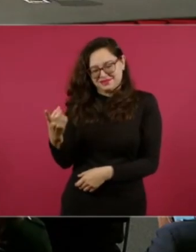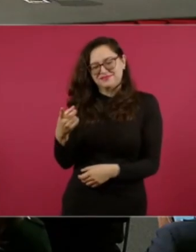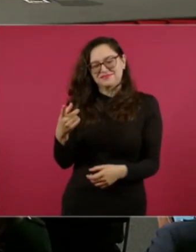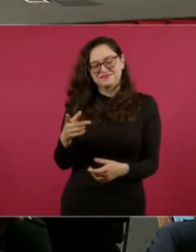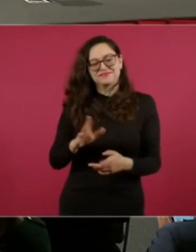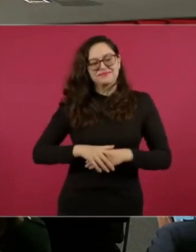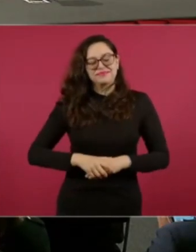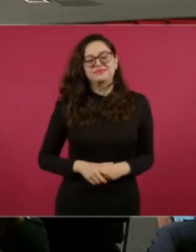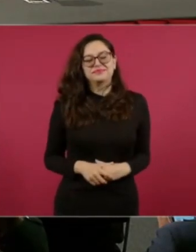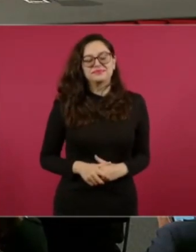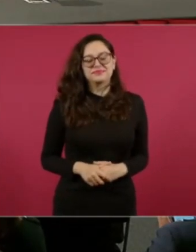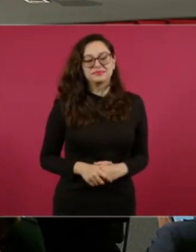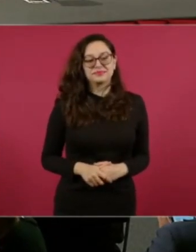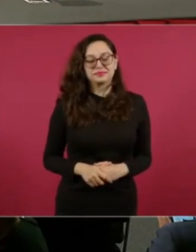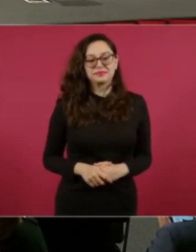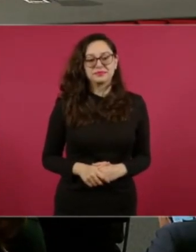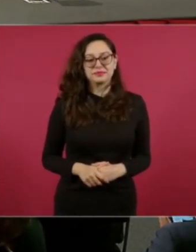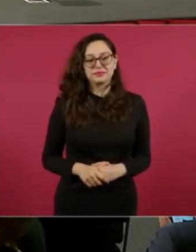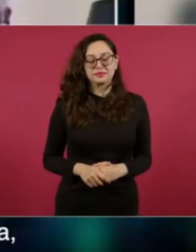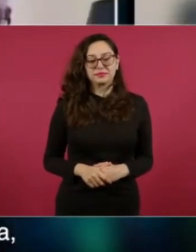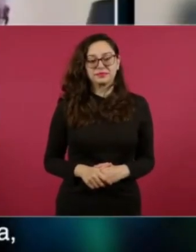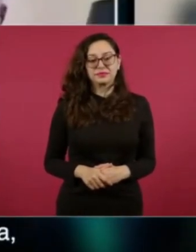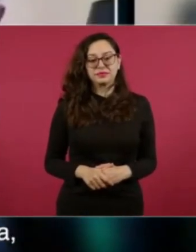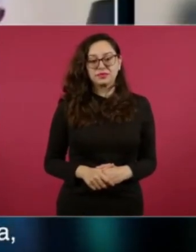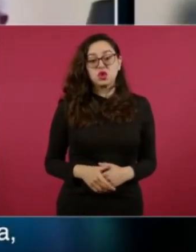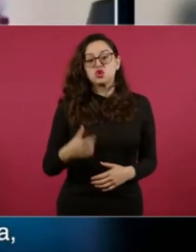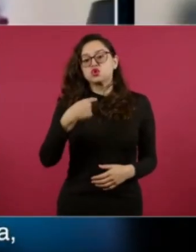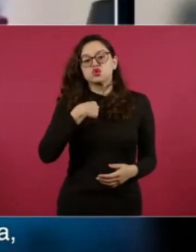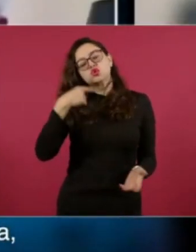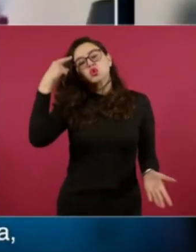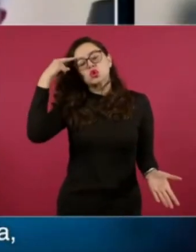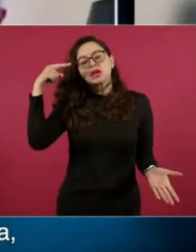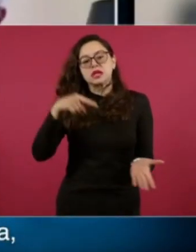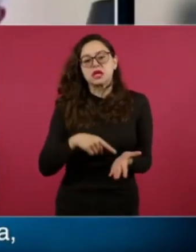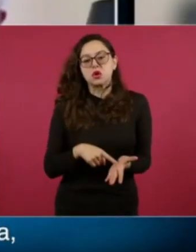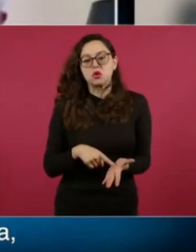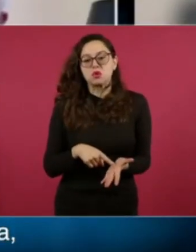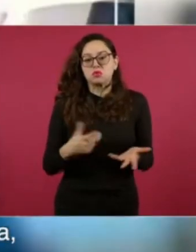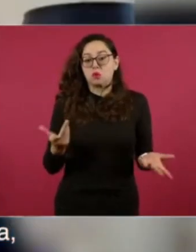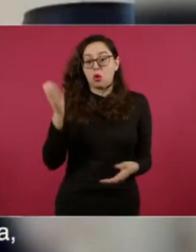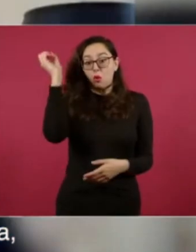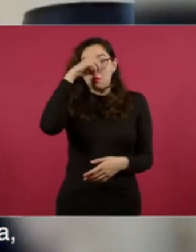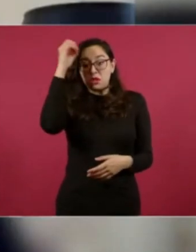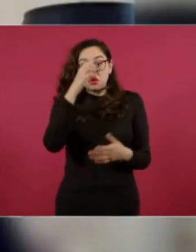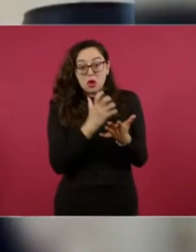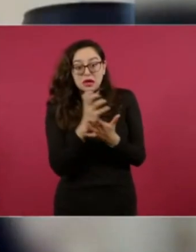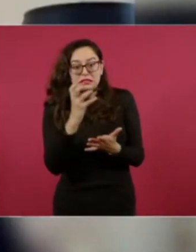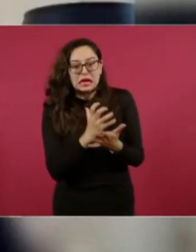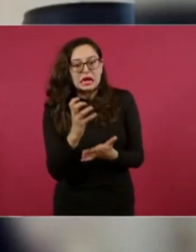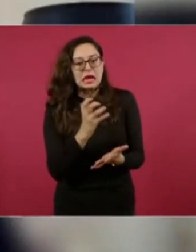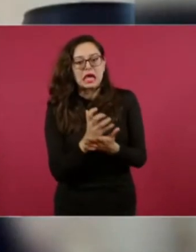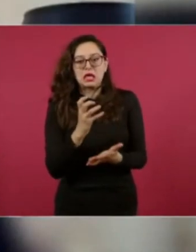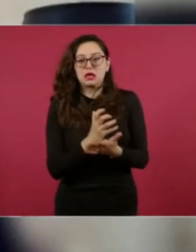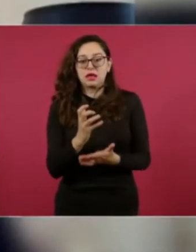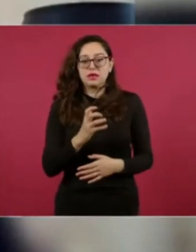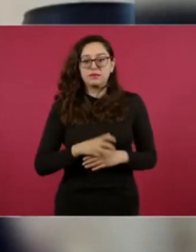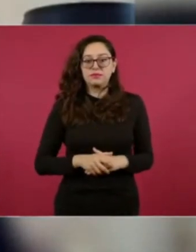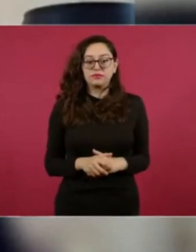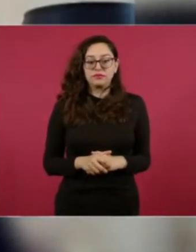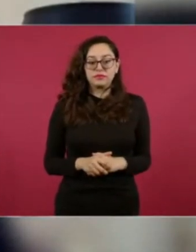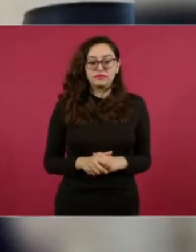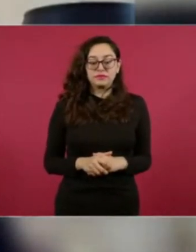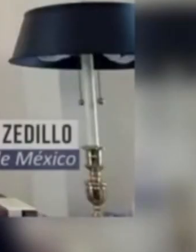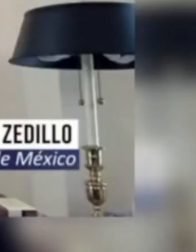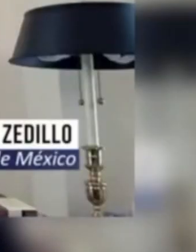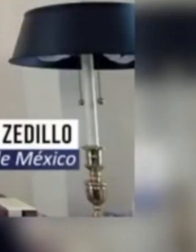fragmento. Sí. Pero no creo que sea una opinión exagerada. Estoy hablando de un